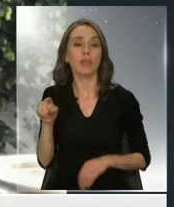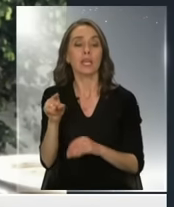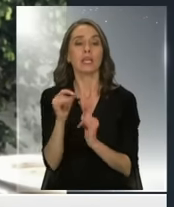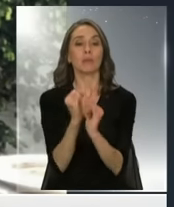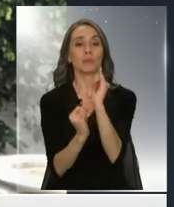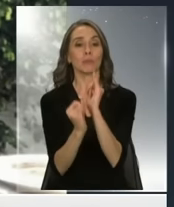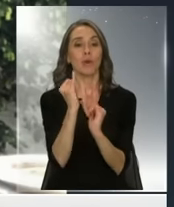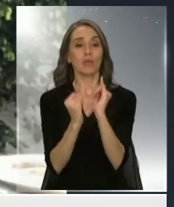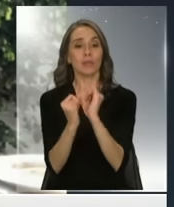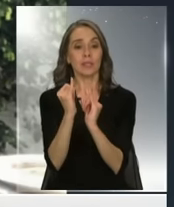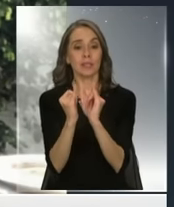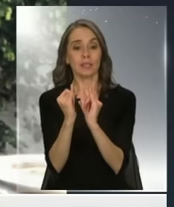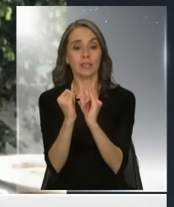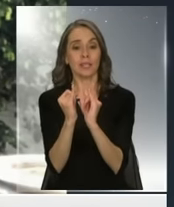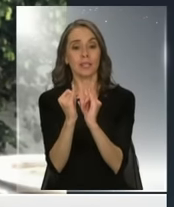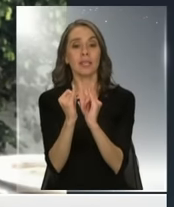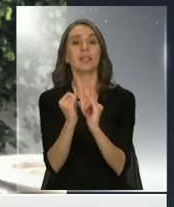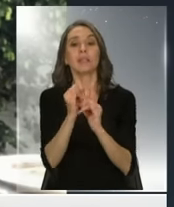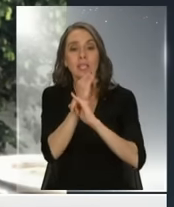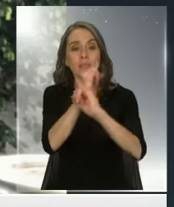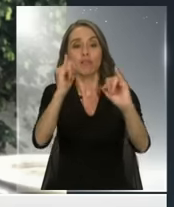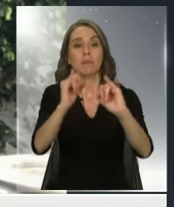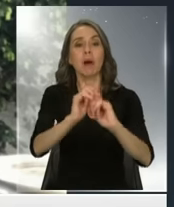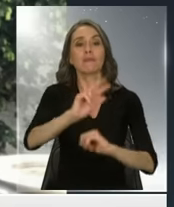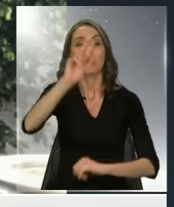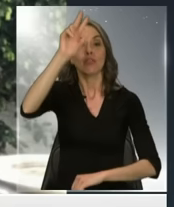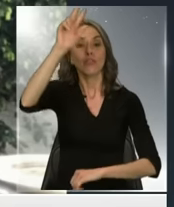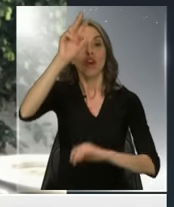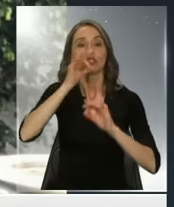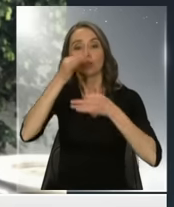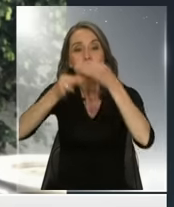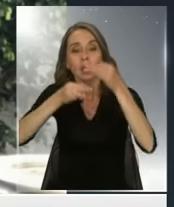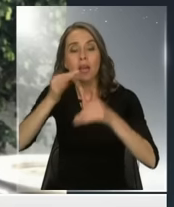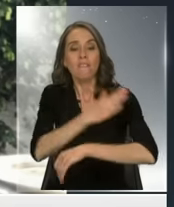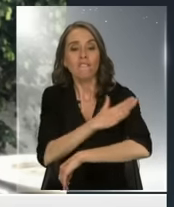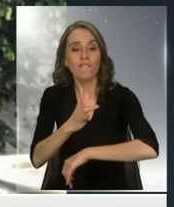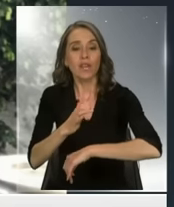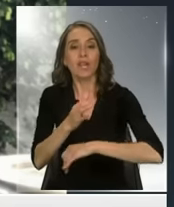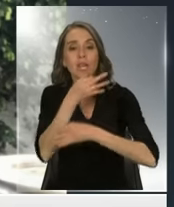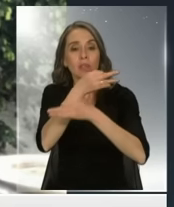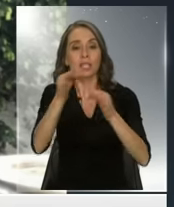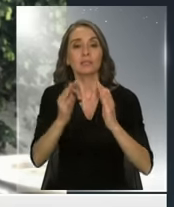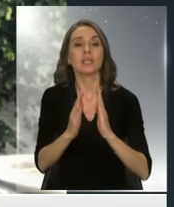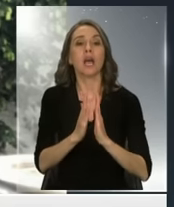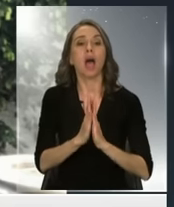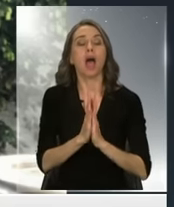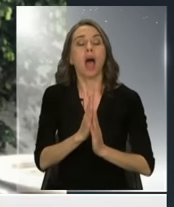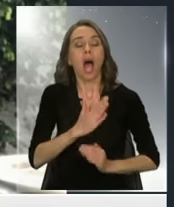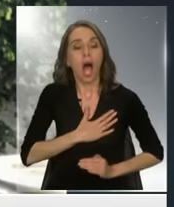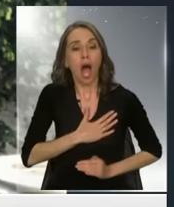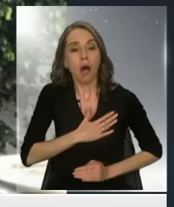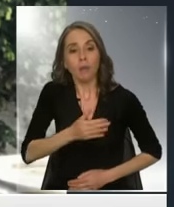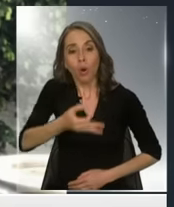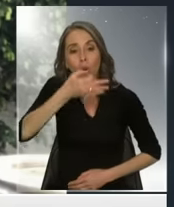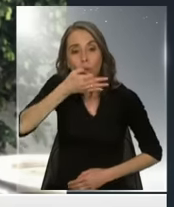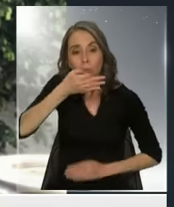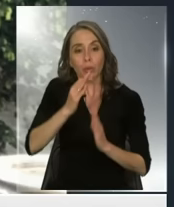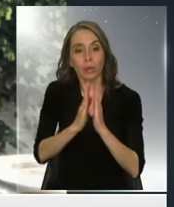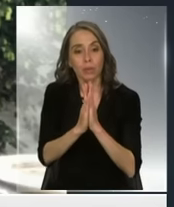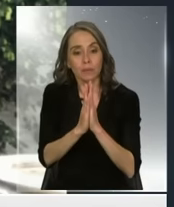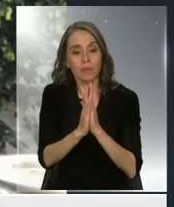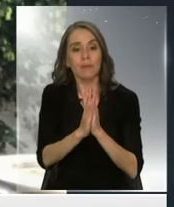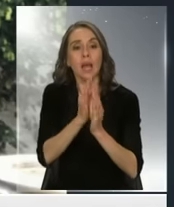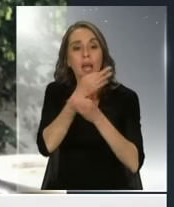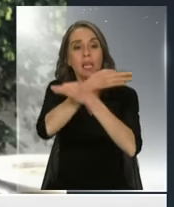cibernauta de Dios y de la fe, comunicando un amor por la Eucaristía, comunicando al